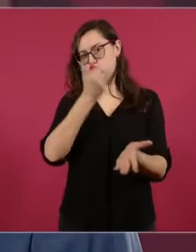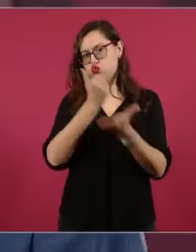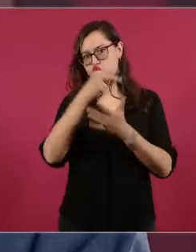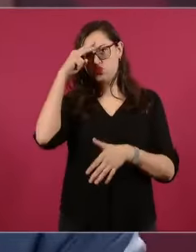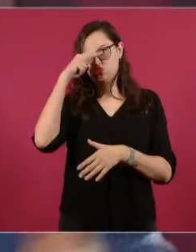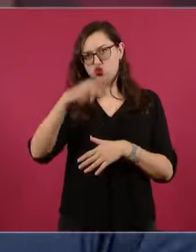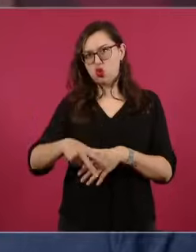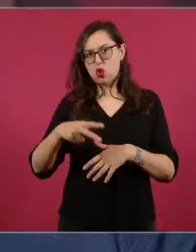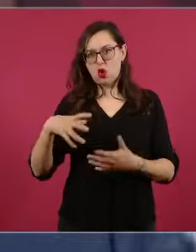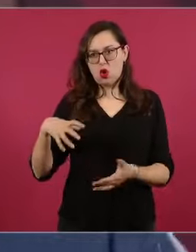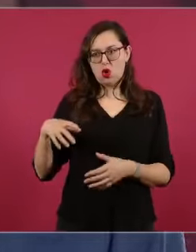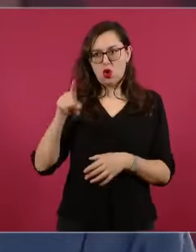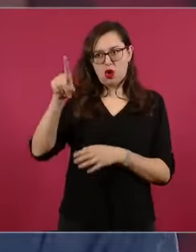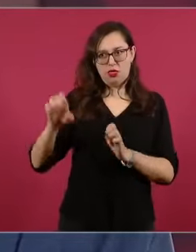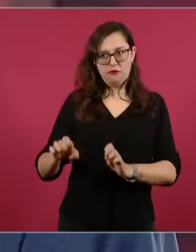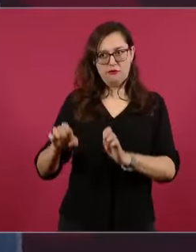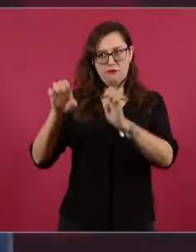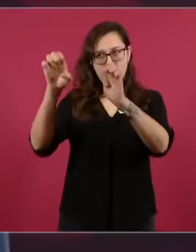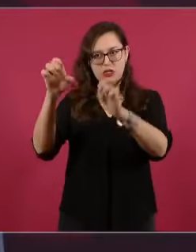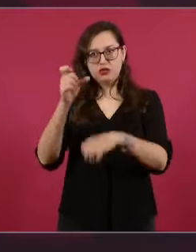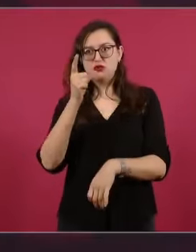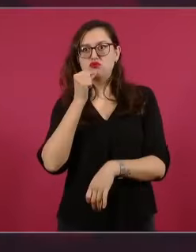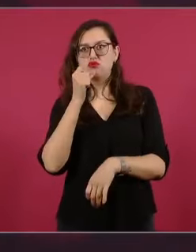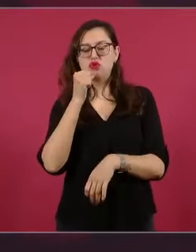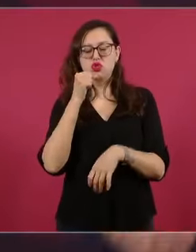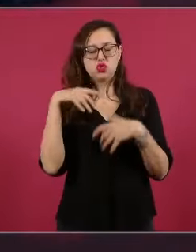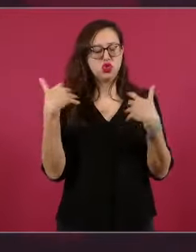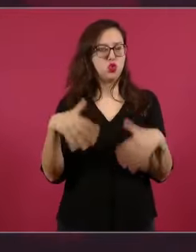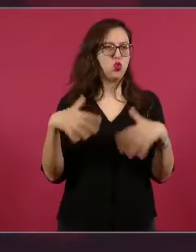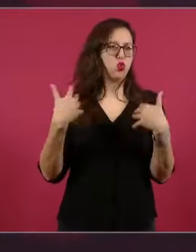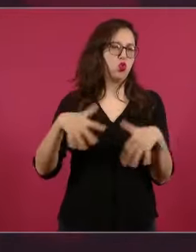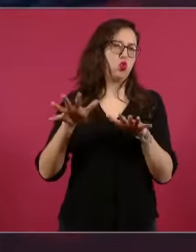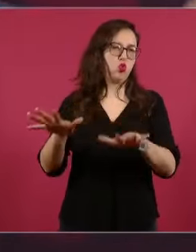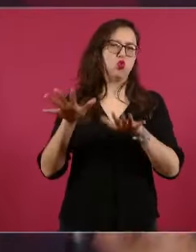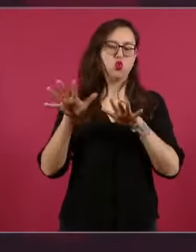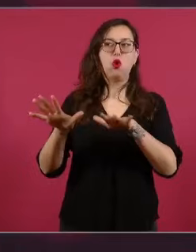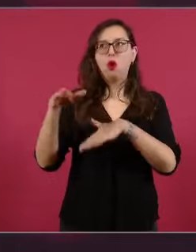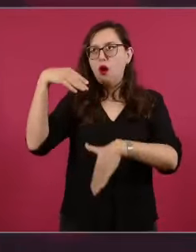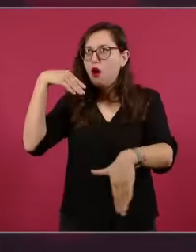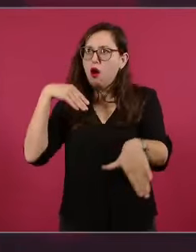con, ¿cómo se llama este? Se me olvida. García Luna,